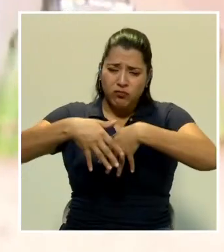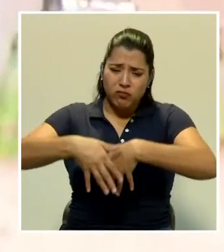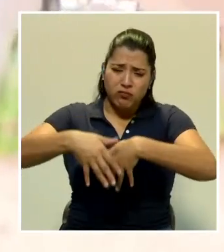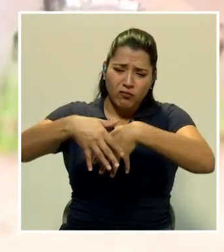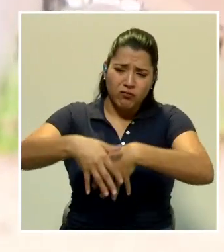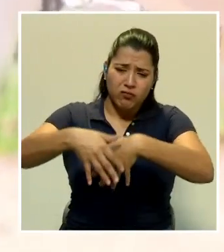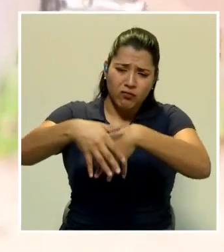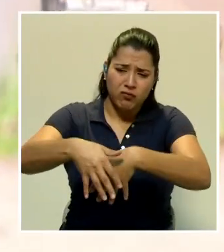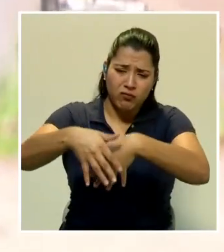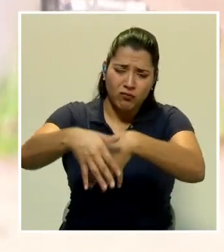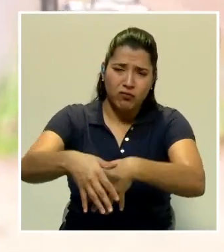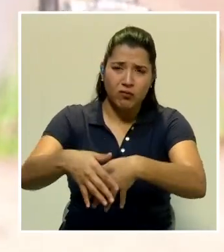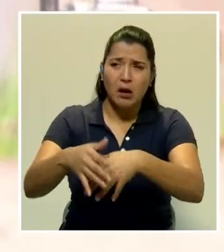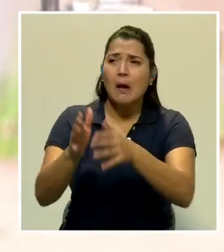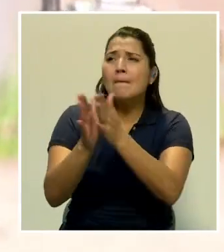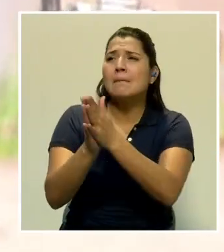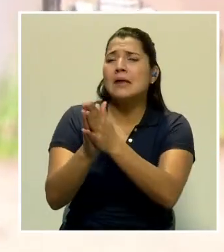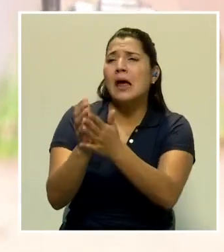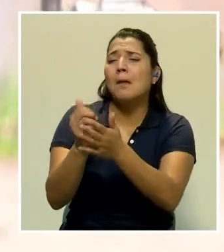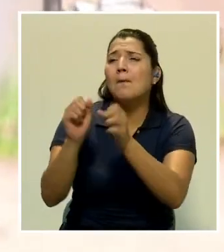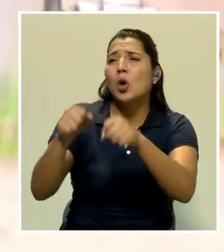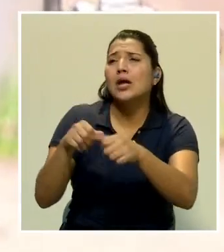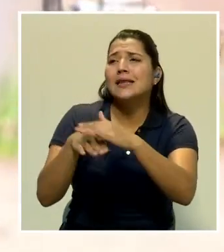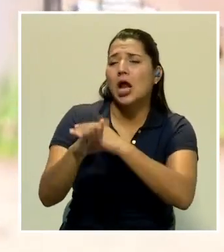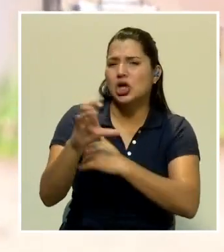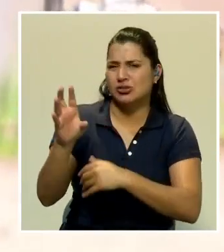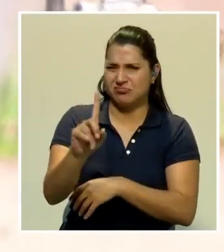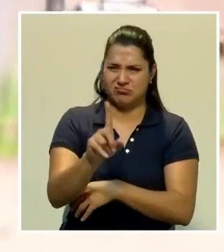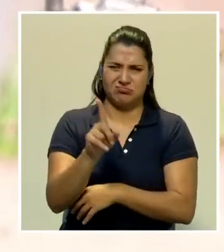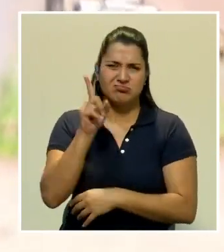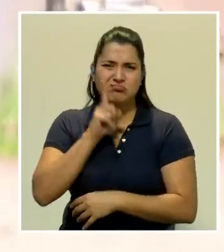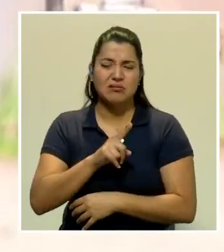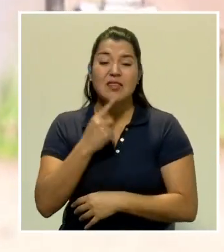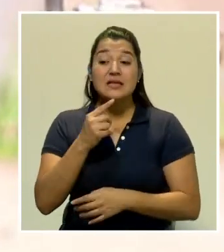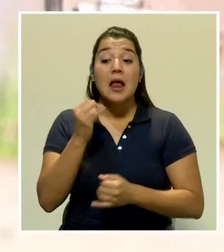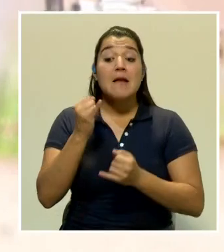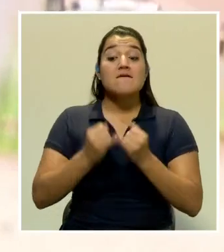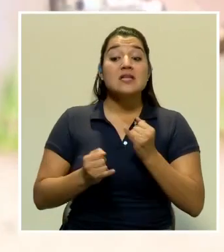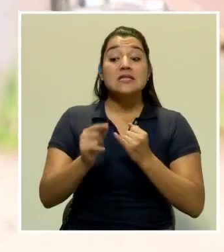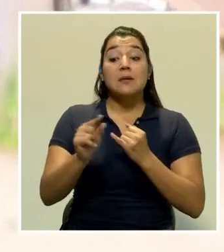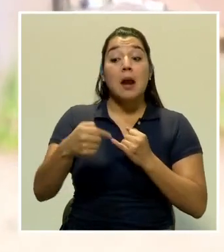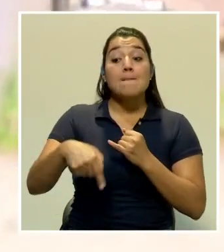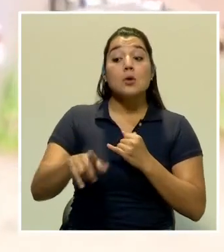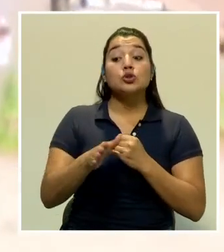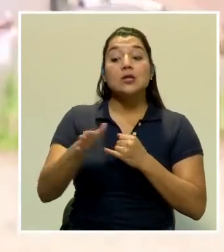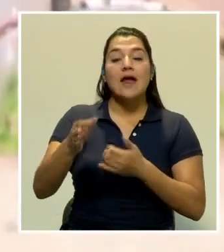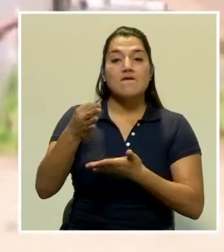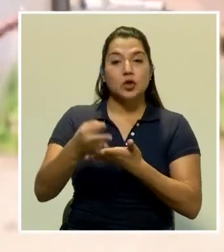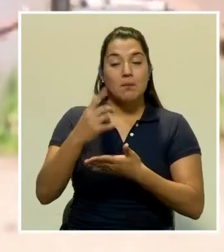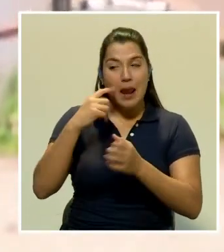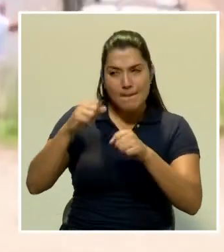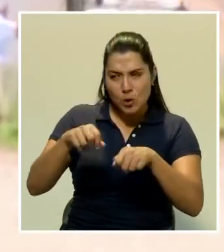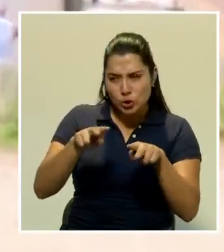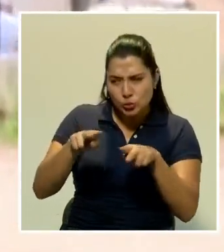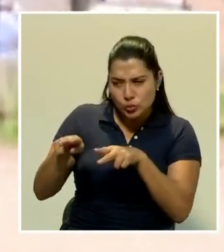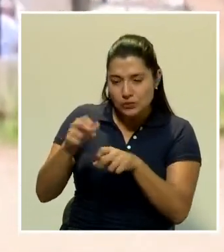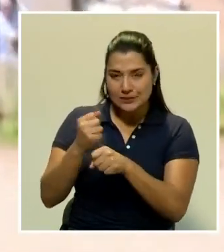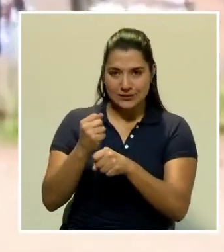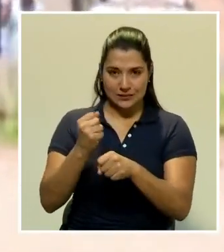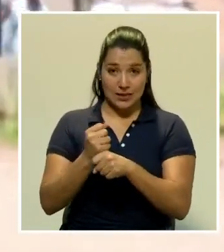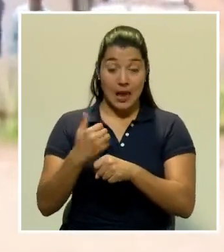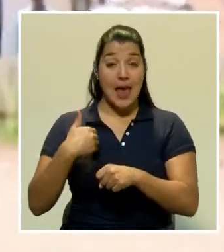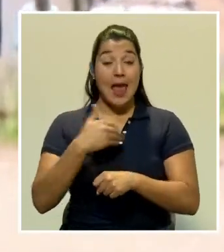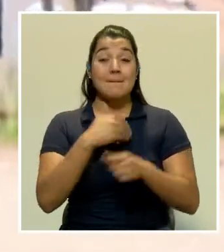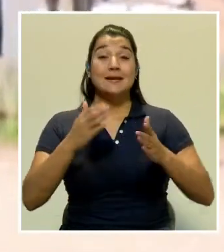Costa Rica y agregó que el fin de semana estará realizando un recorrido por las fronteras para reforzar el trabajo en las zonas, mientras que la ministra